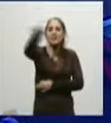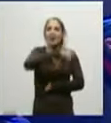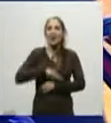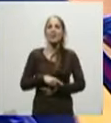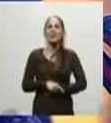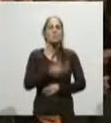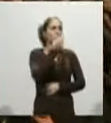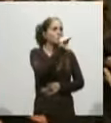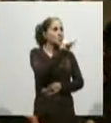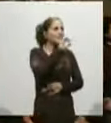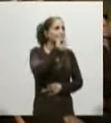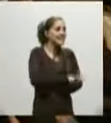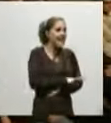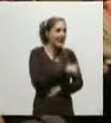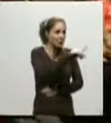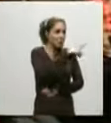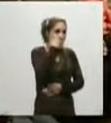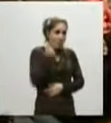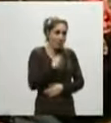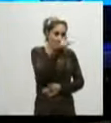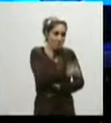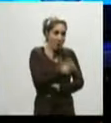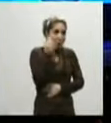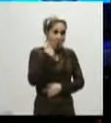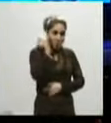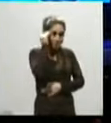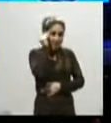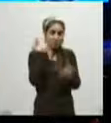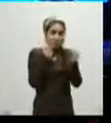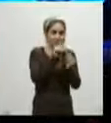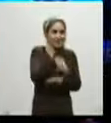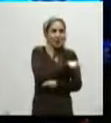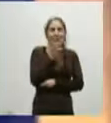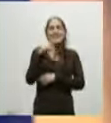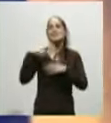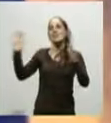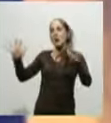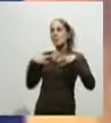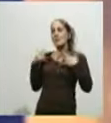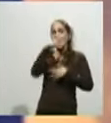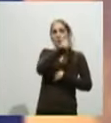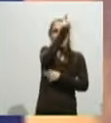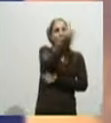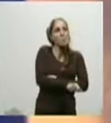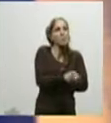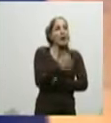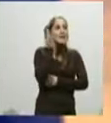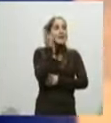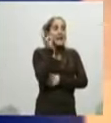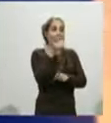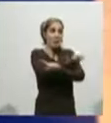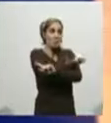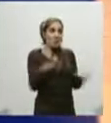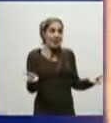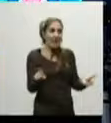Pero, ¿eres quien yo imagino que eres? Sorpresa. ¿Eres la prohibida? Sí, soy Pero yo.